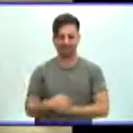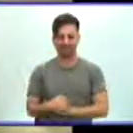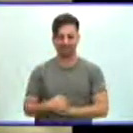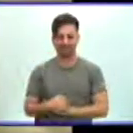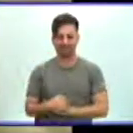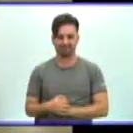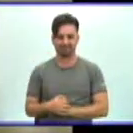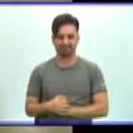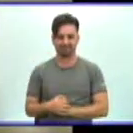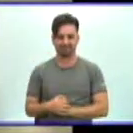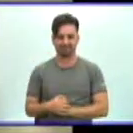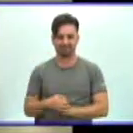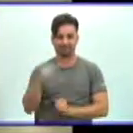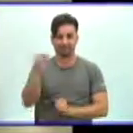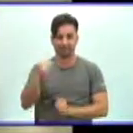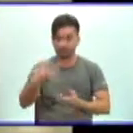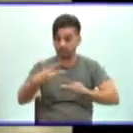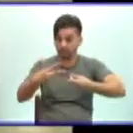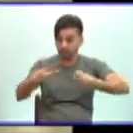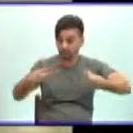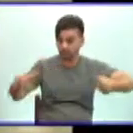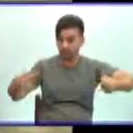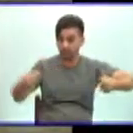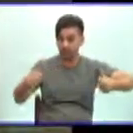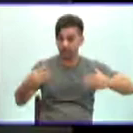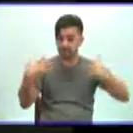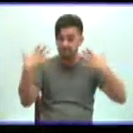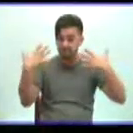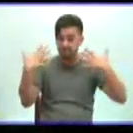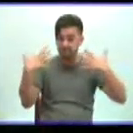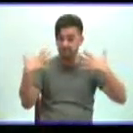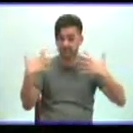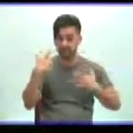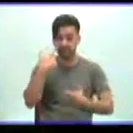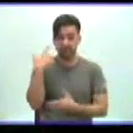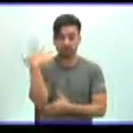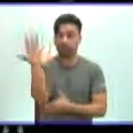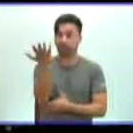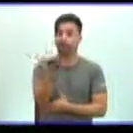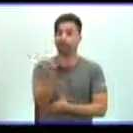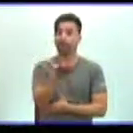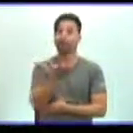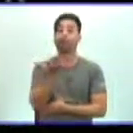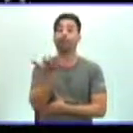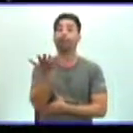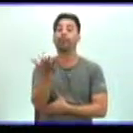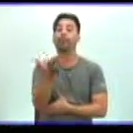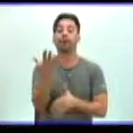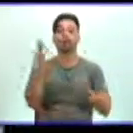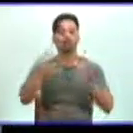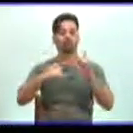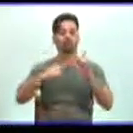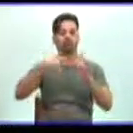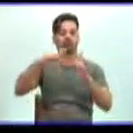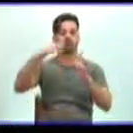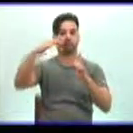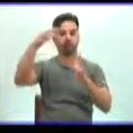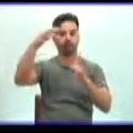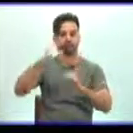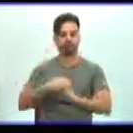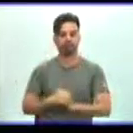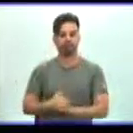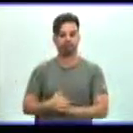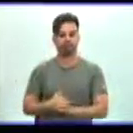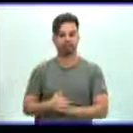Al calentarse la superficie de la Tierra, se calienta el aire que está encima. Como en estas burbujas, el aire se hace